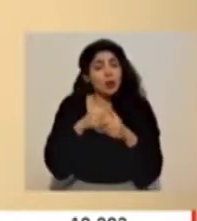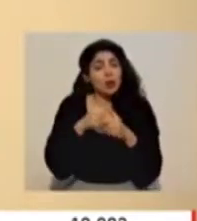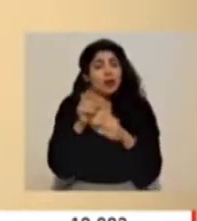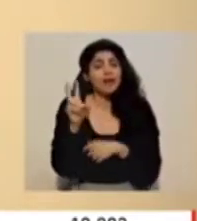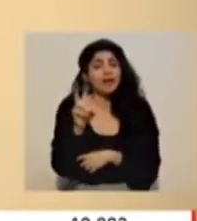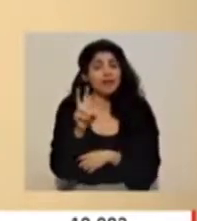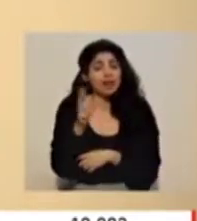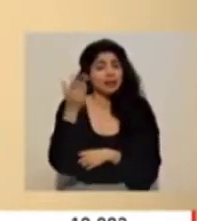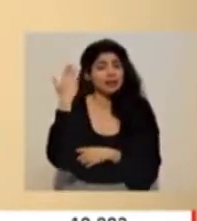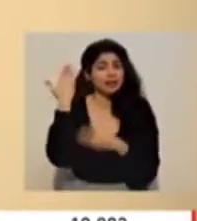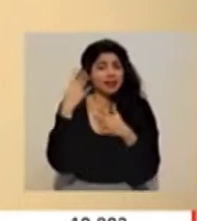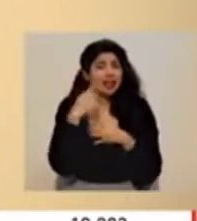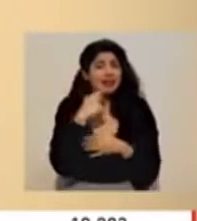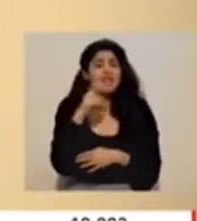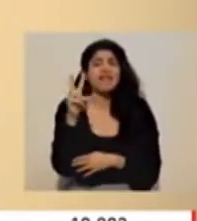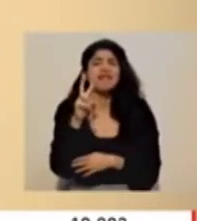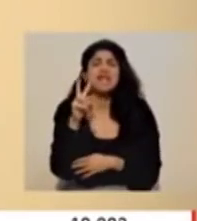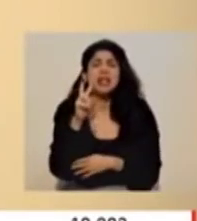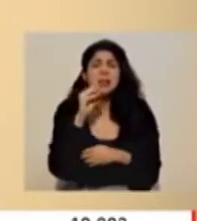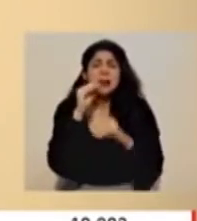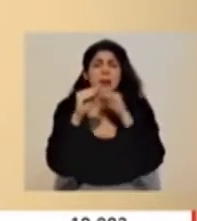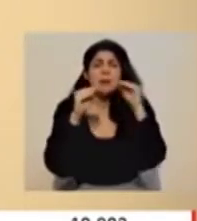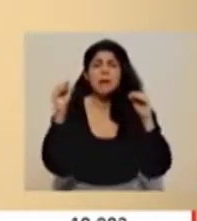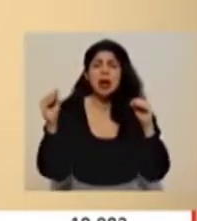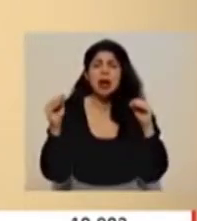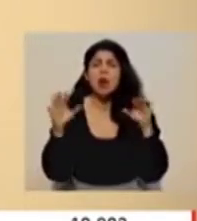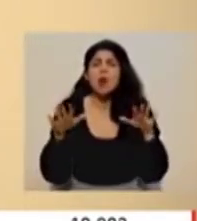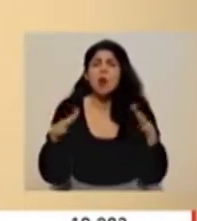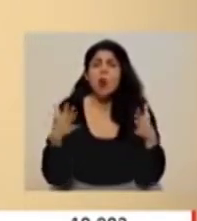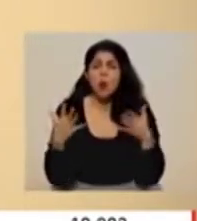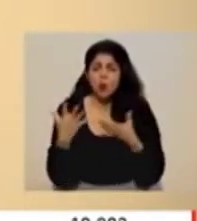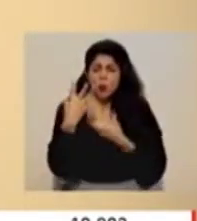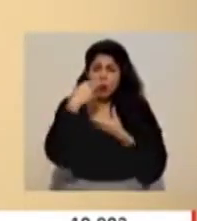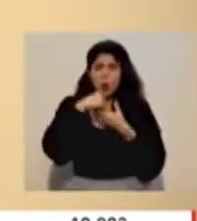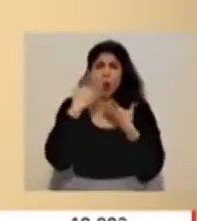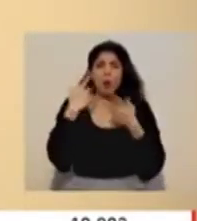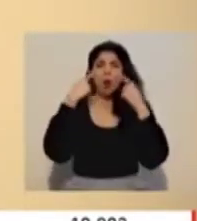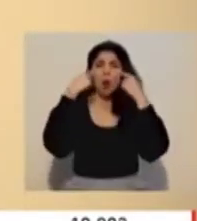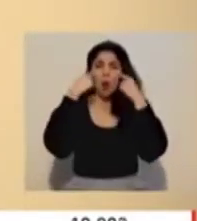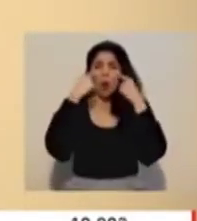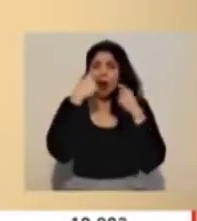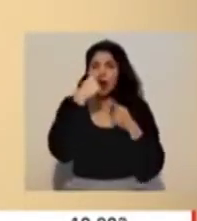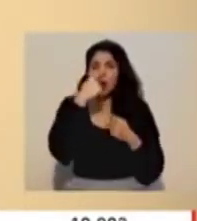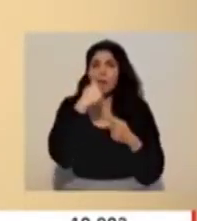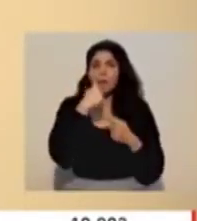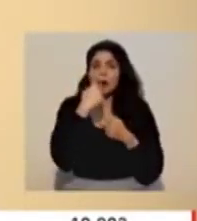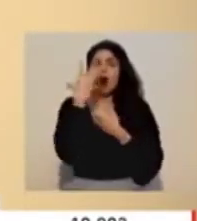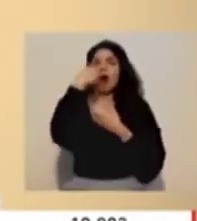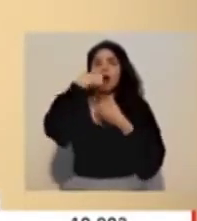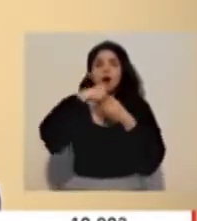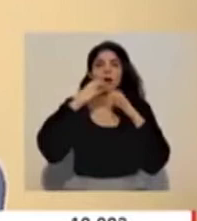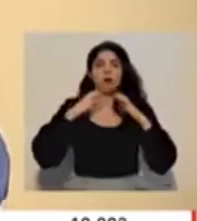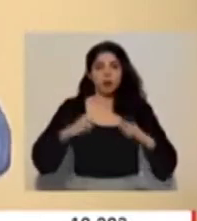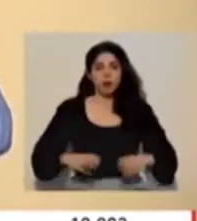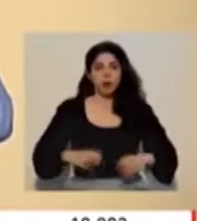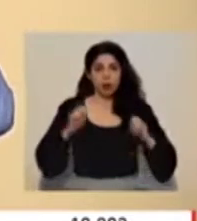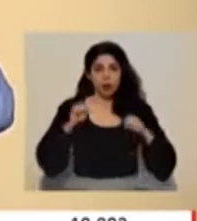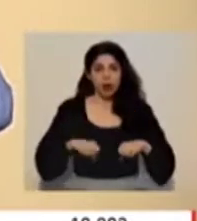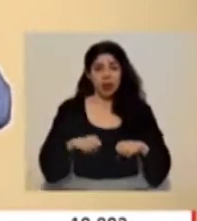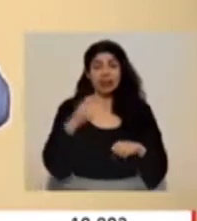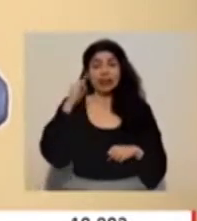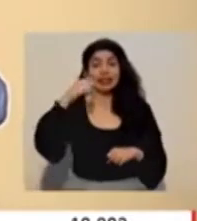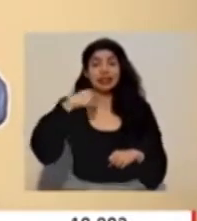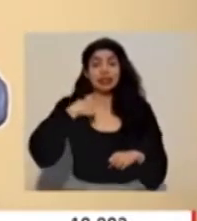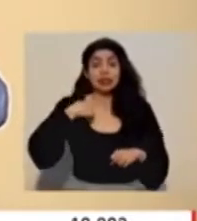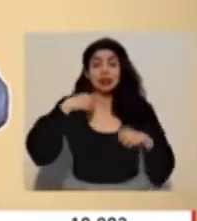veces, se transmite y puede ingresar al cuerpo a través de los ojos, de la nariz o de la boca. Entonces, cuando yo me pongo una careta,